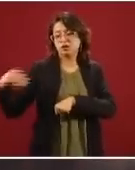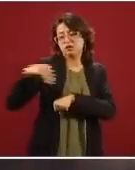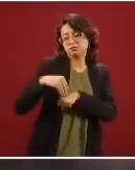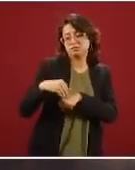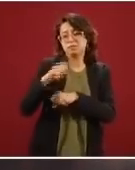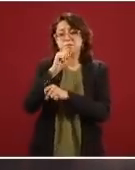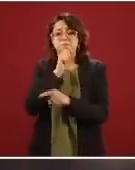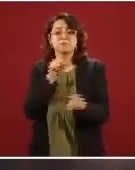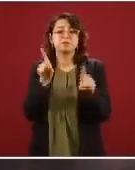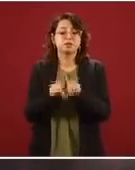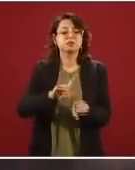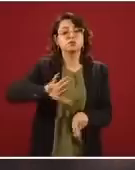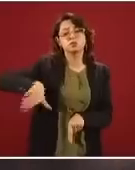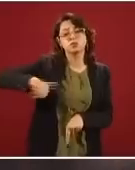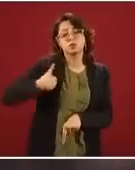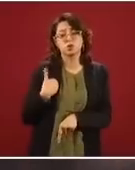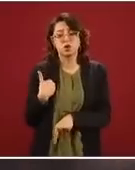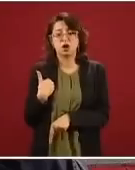ahorita garantizados